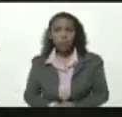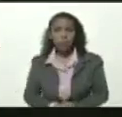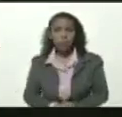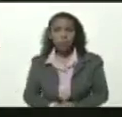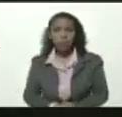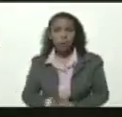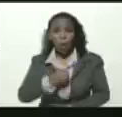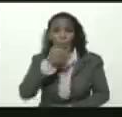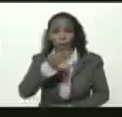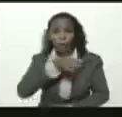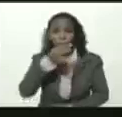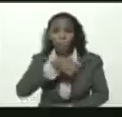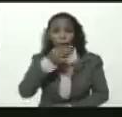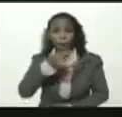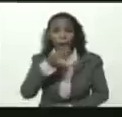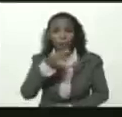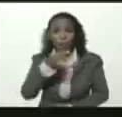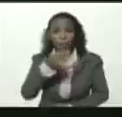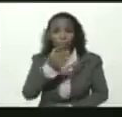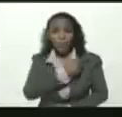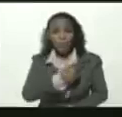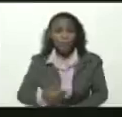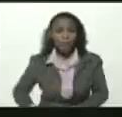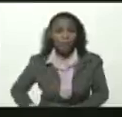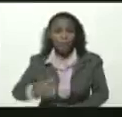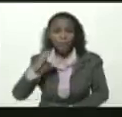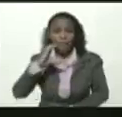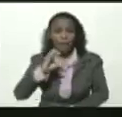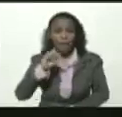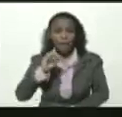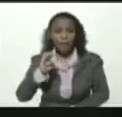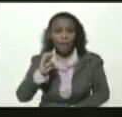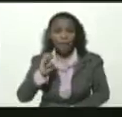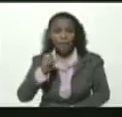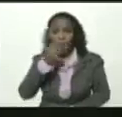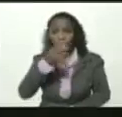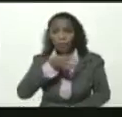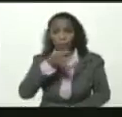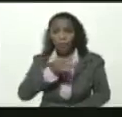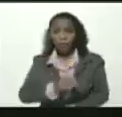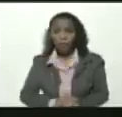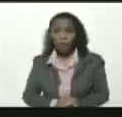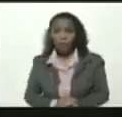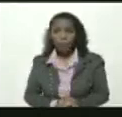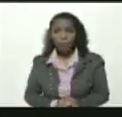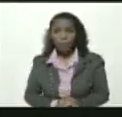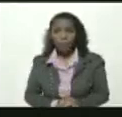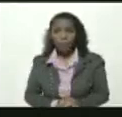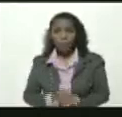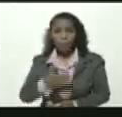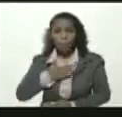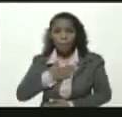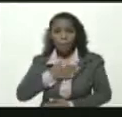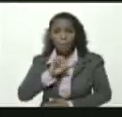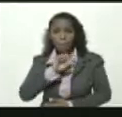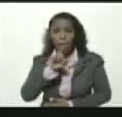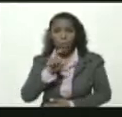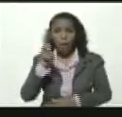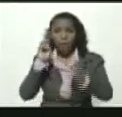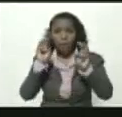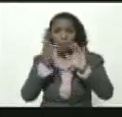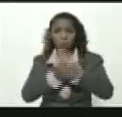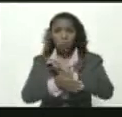Buenas tardes a toda la directiva, presidente CNE. Buenas tardes. Mi pregunta va